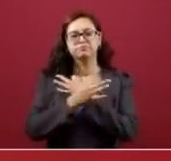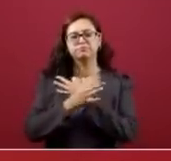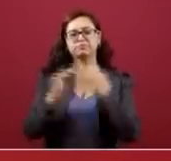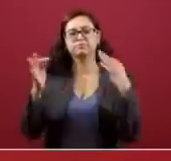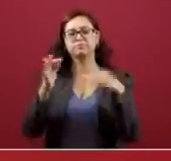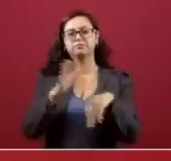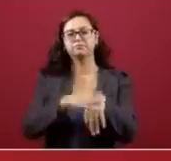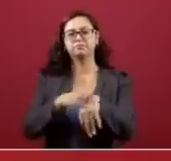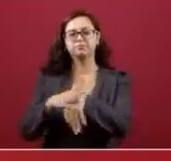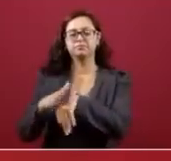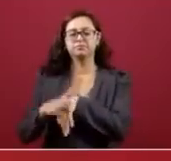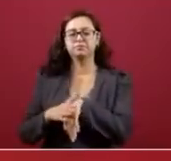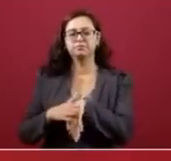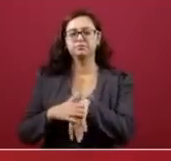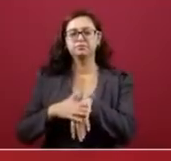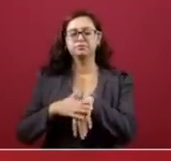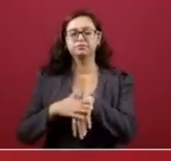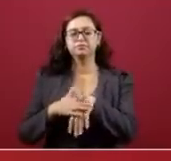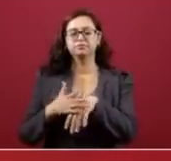el nuevo